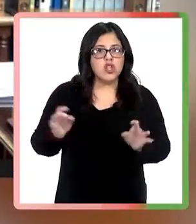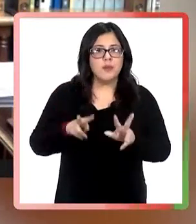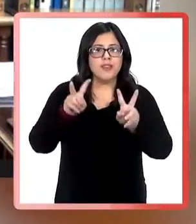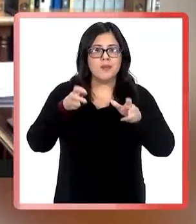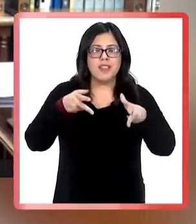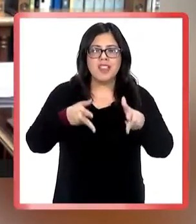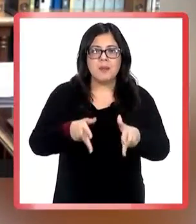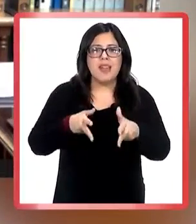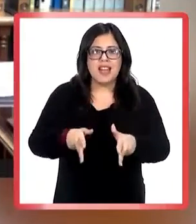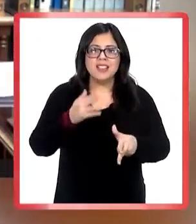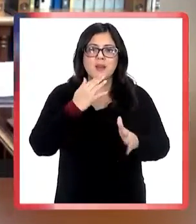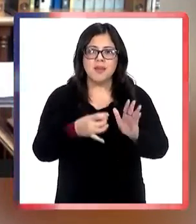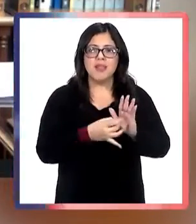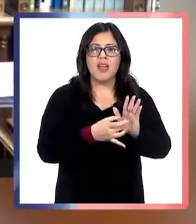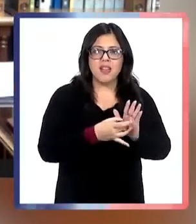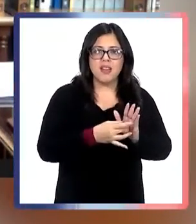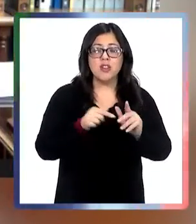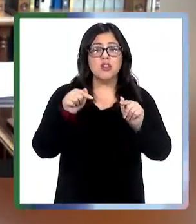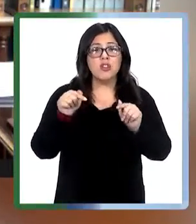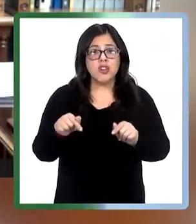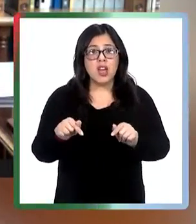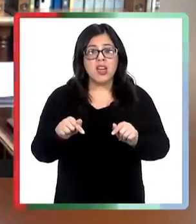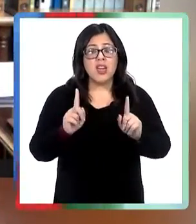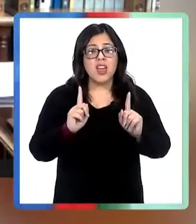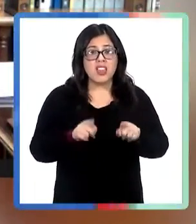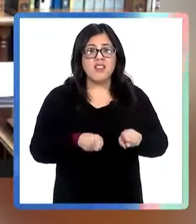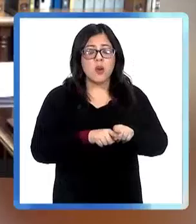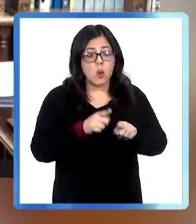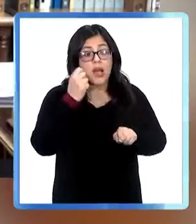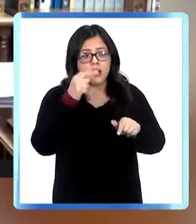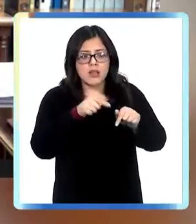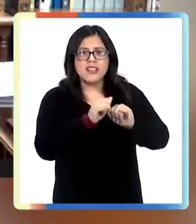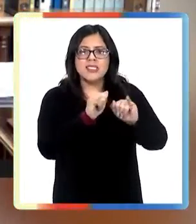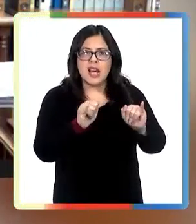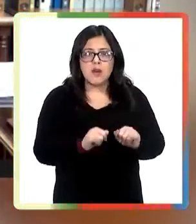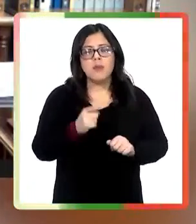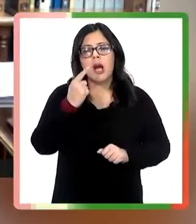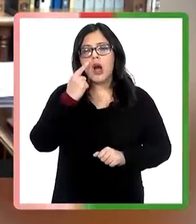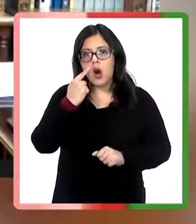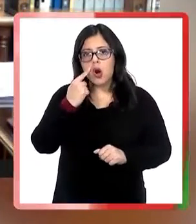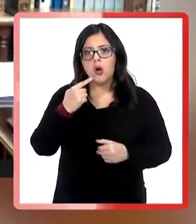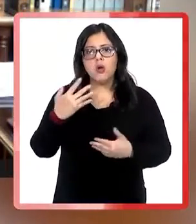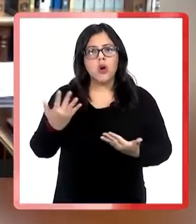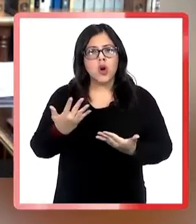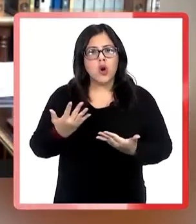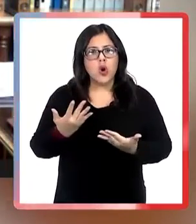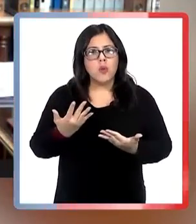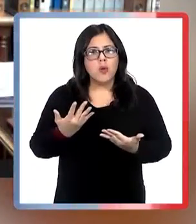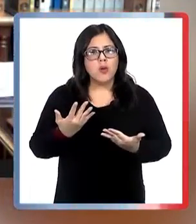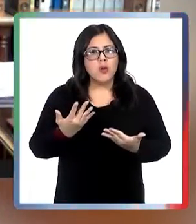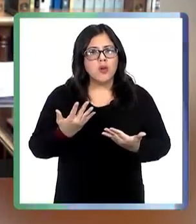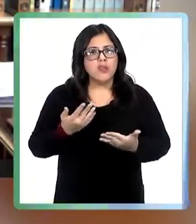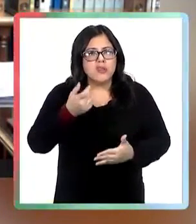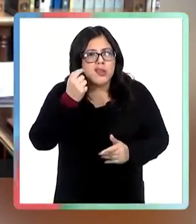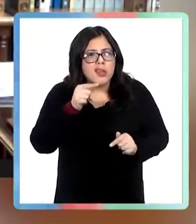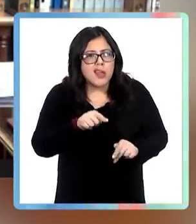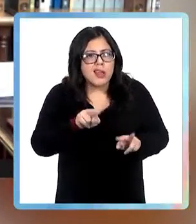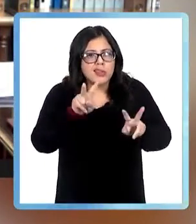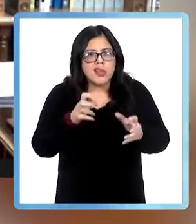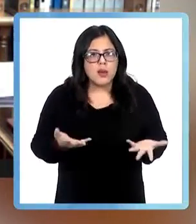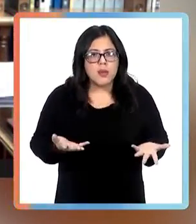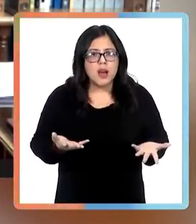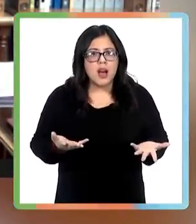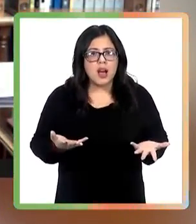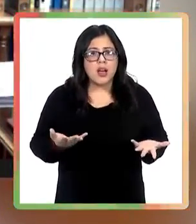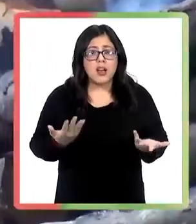expresión, es un tema de amenazas, de cometer delitos que tiene que ser canalizado de ese modo. Ahora, ¿cómo se canaliza? Es